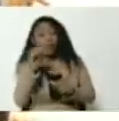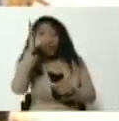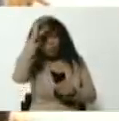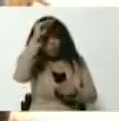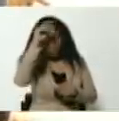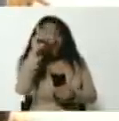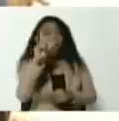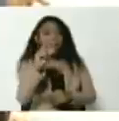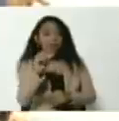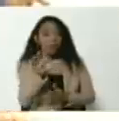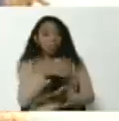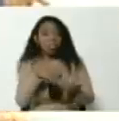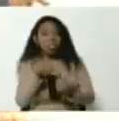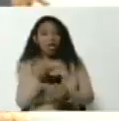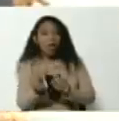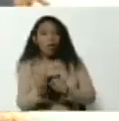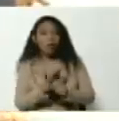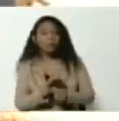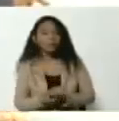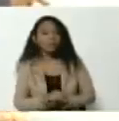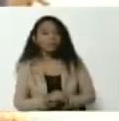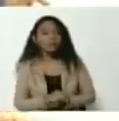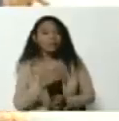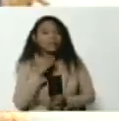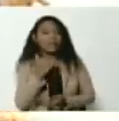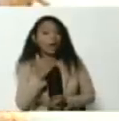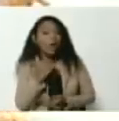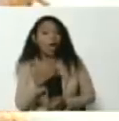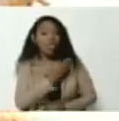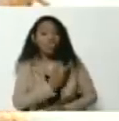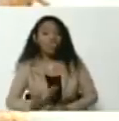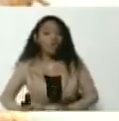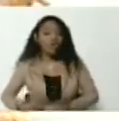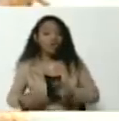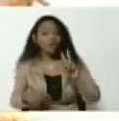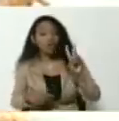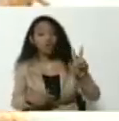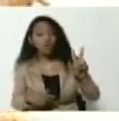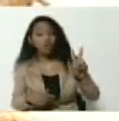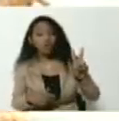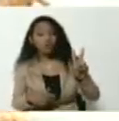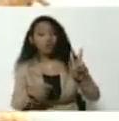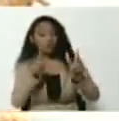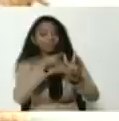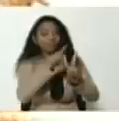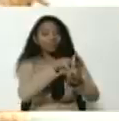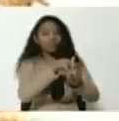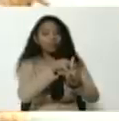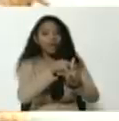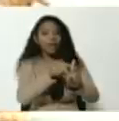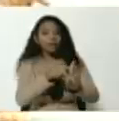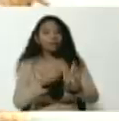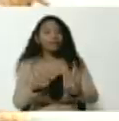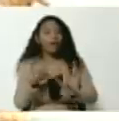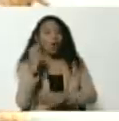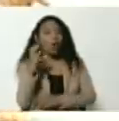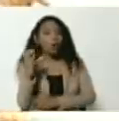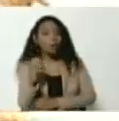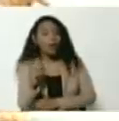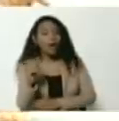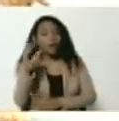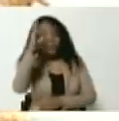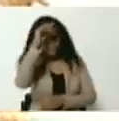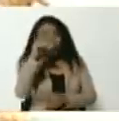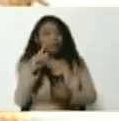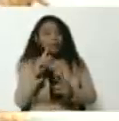un desastre manejando el COVID. Y si algo demostró el dueño de estos dos, de Duque y de Bolsonaro, si algo demostró el dueño de estos dos, que se llama Donald